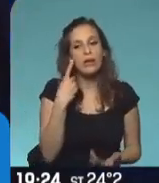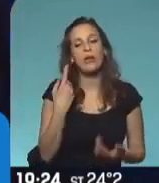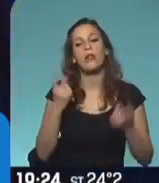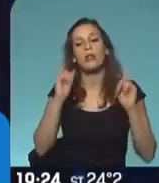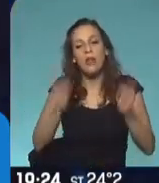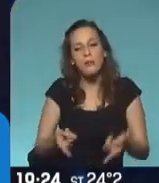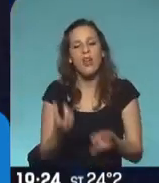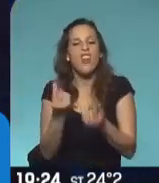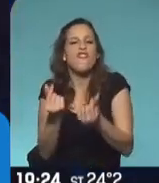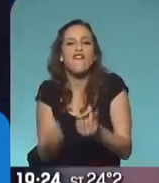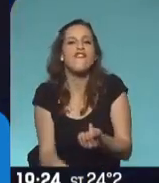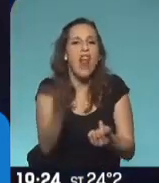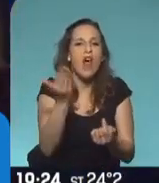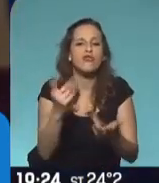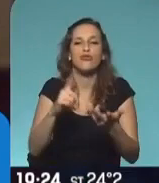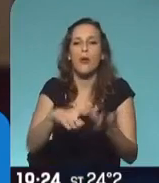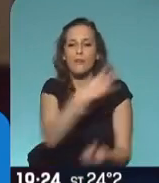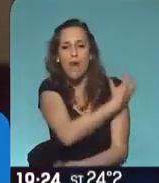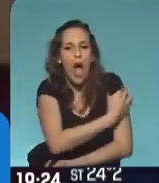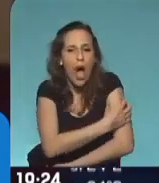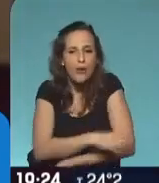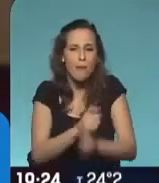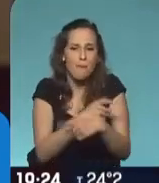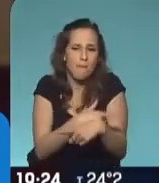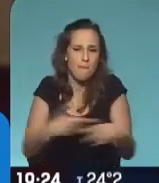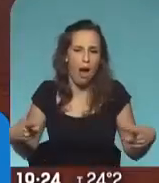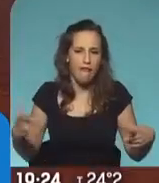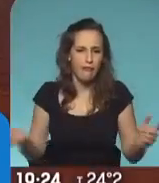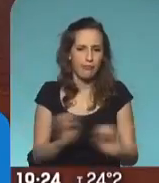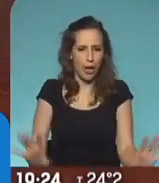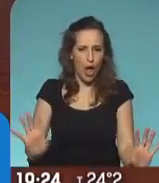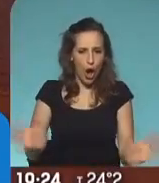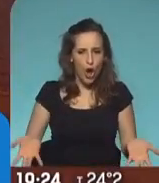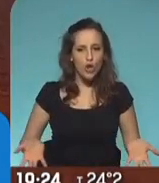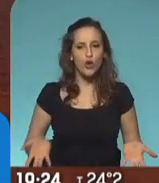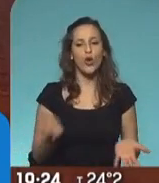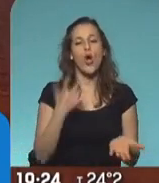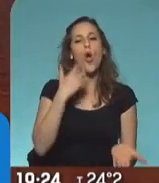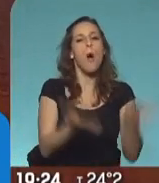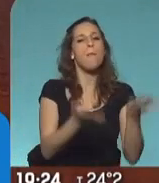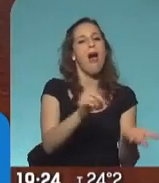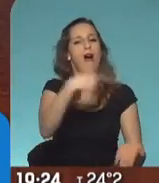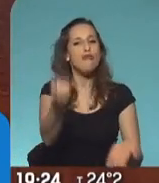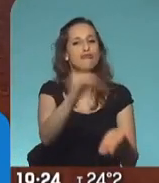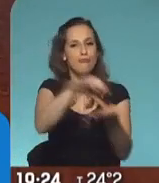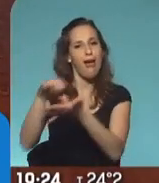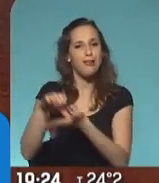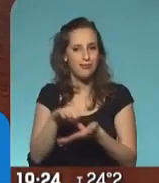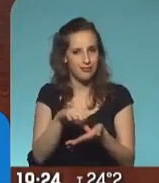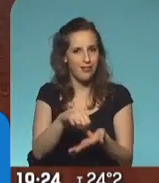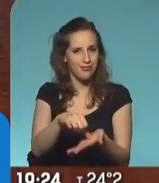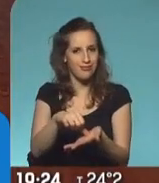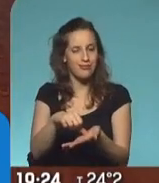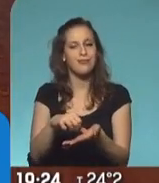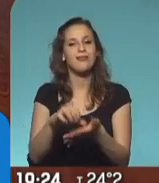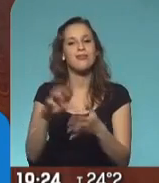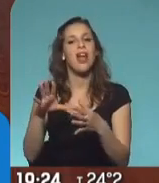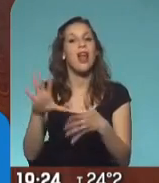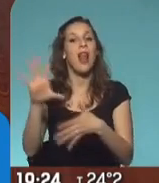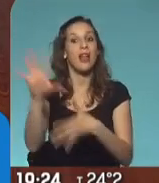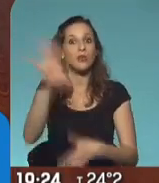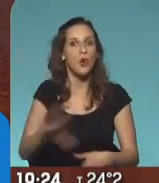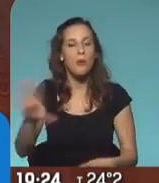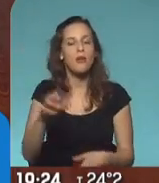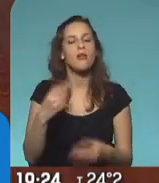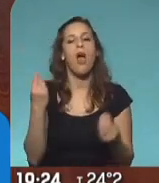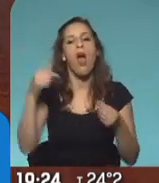la inflación, del crecimiento de la pobreza aquí en Argentina, con respecto de otros países de Latinoamérica que no dejan de ser emergentes. ¿Cuál es la situación concreta